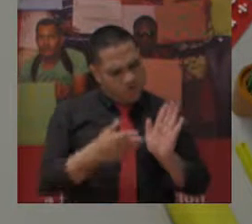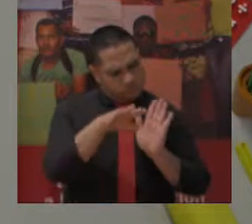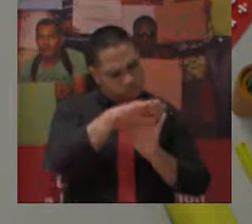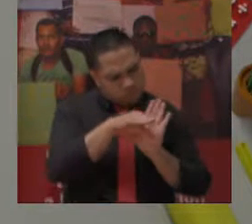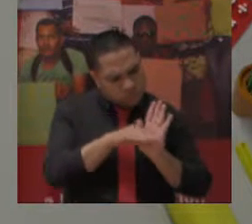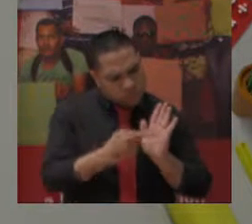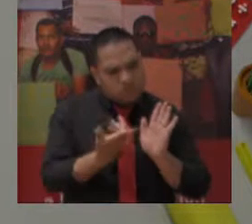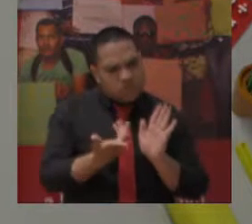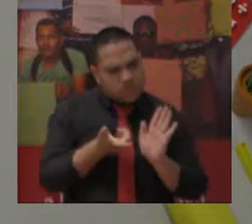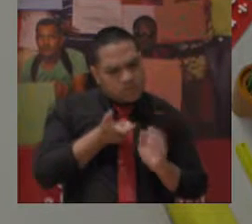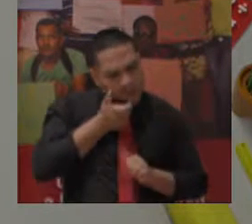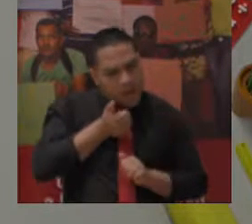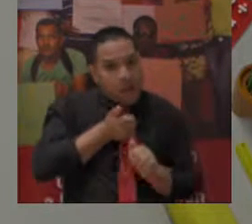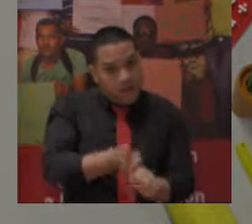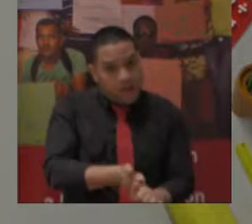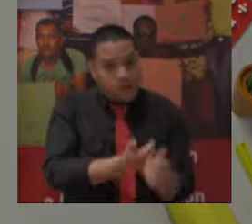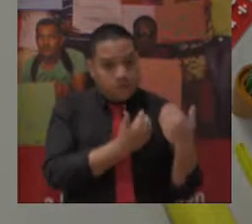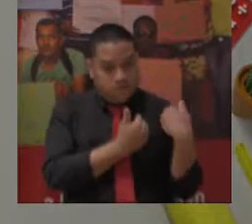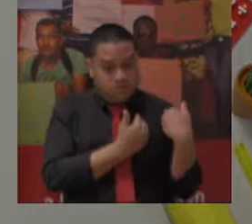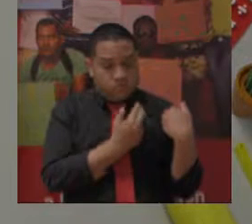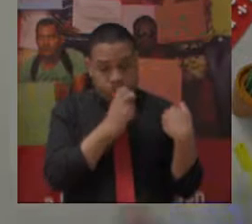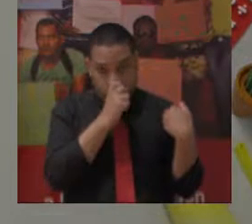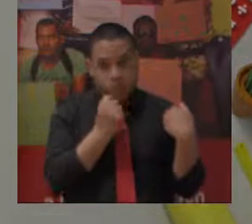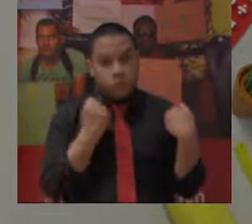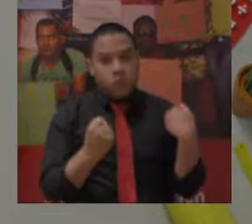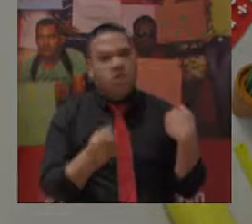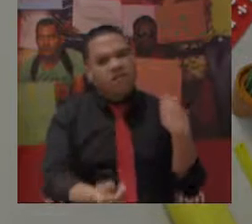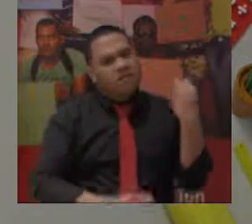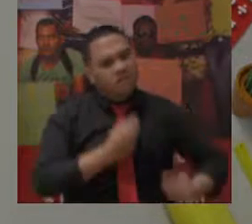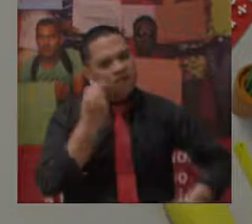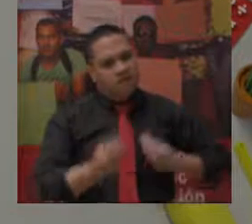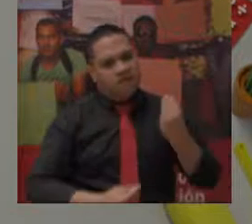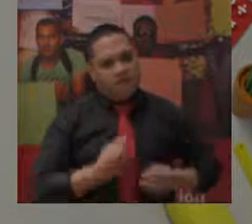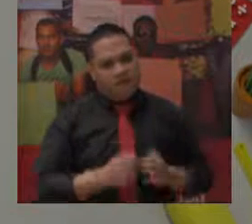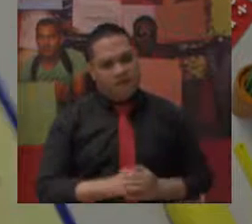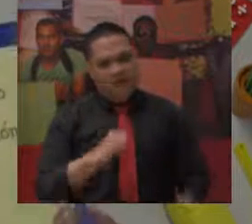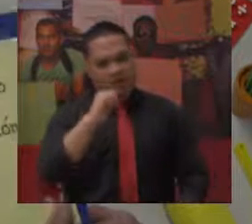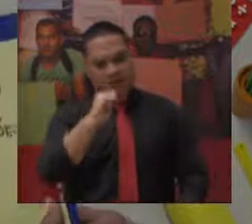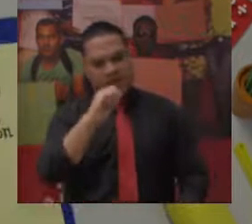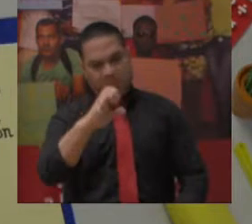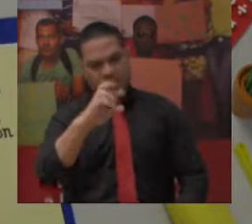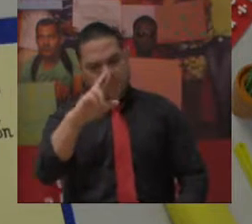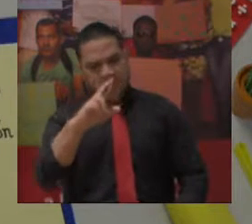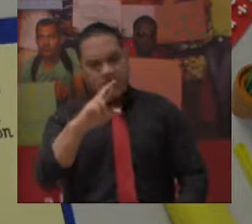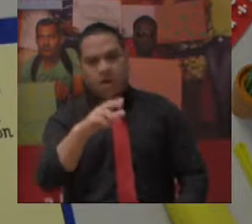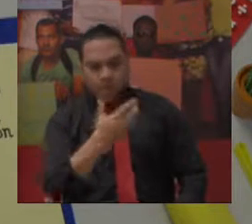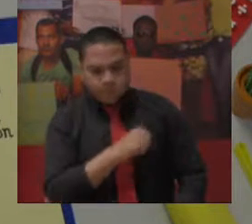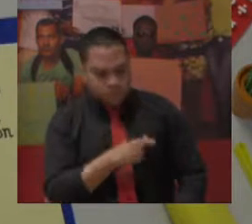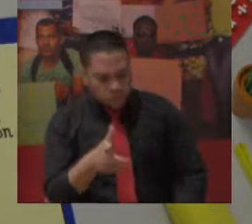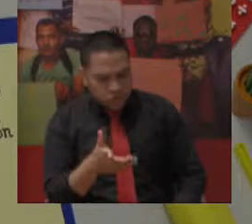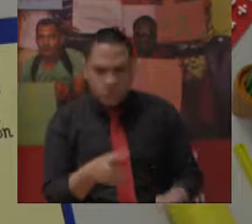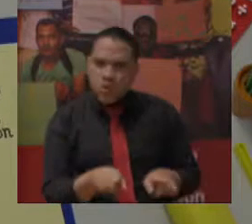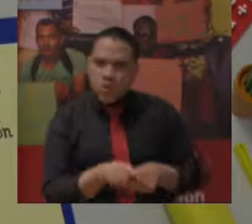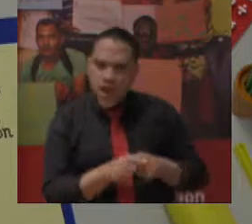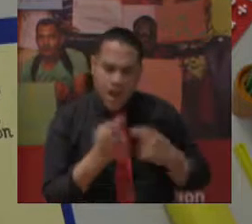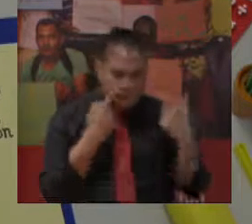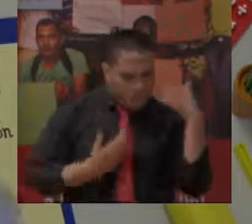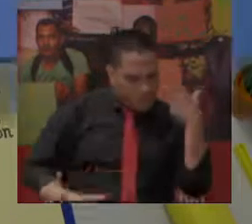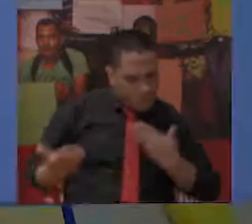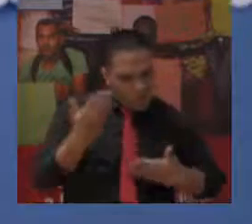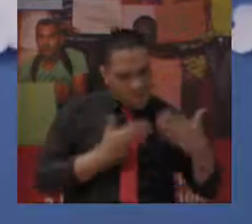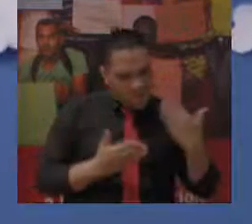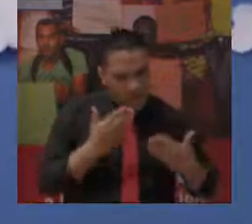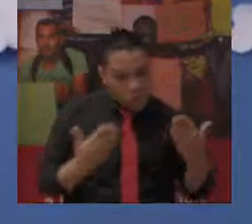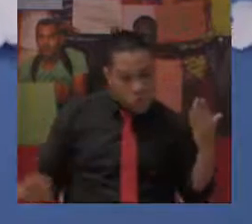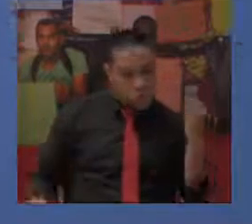que implementa, le ha permitido a la ACR constituirse en un gran laboratorio de innovación social del país. Esta